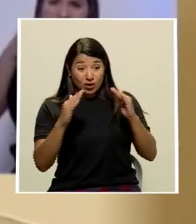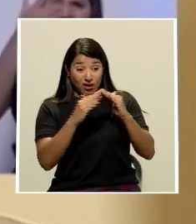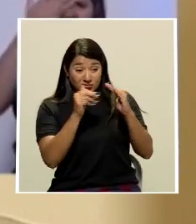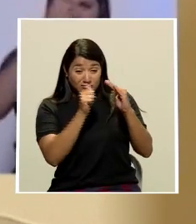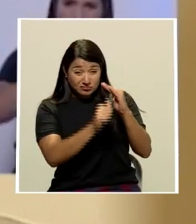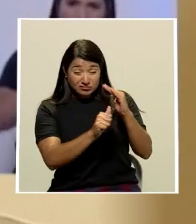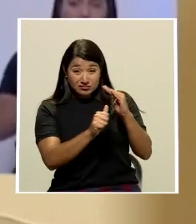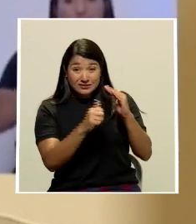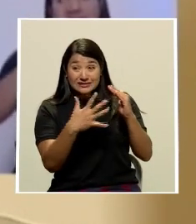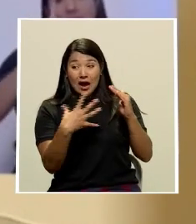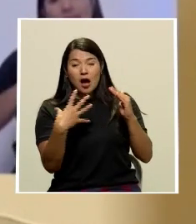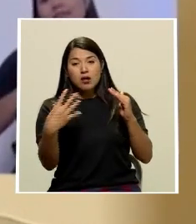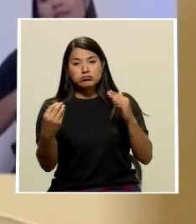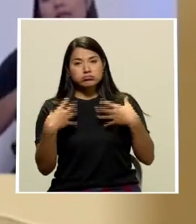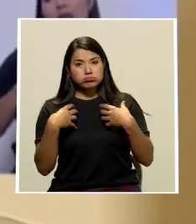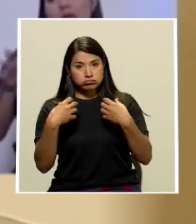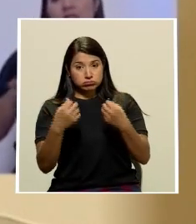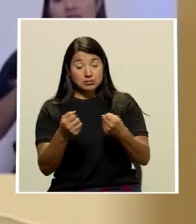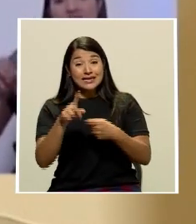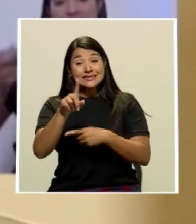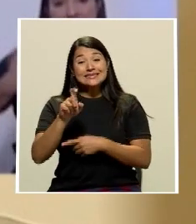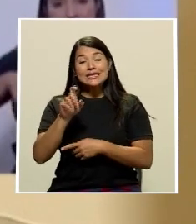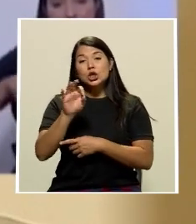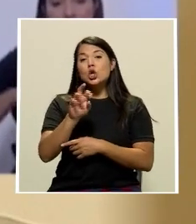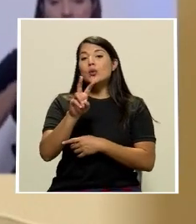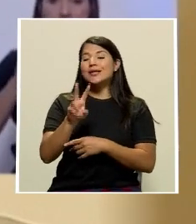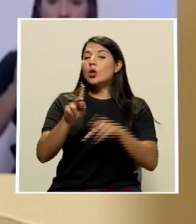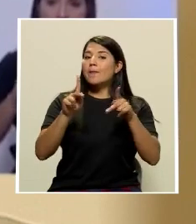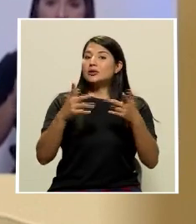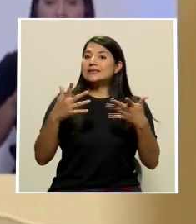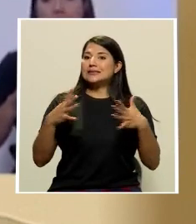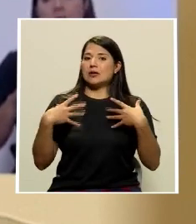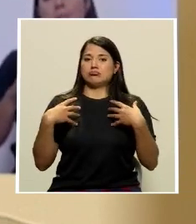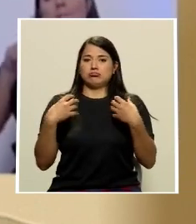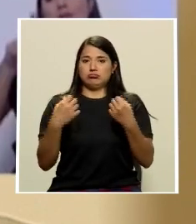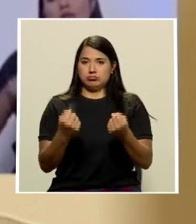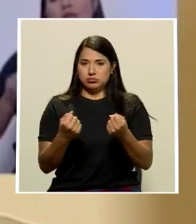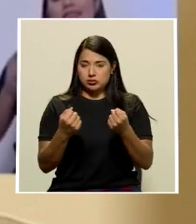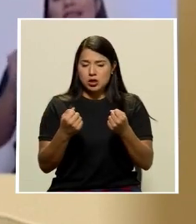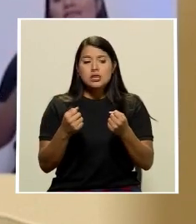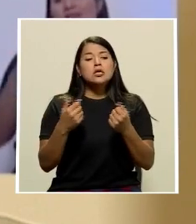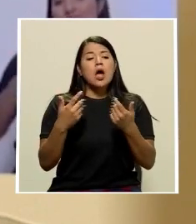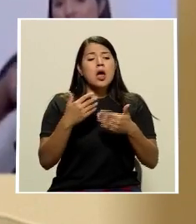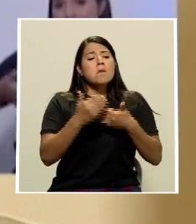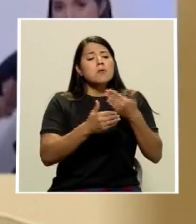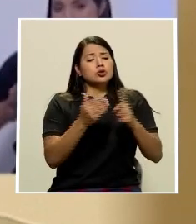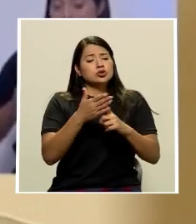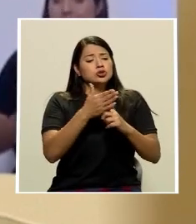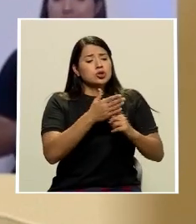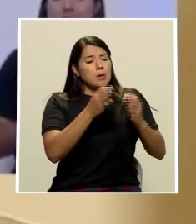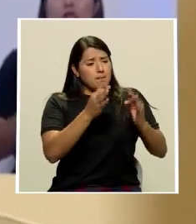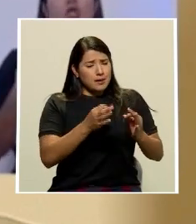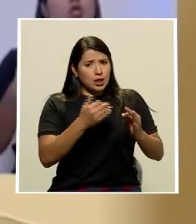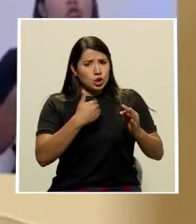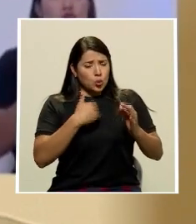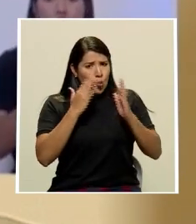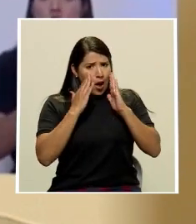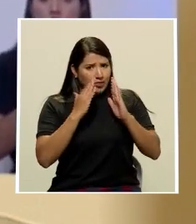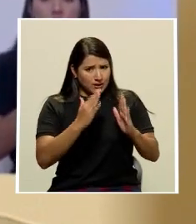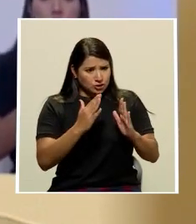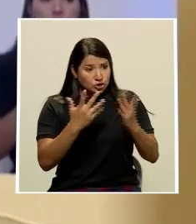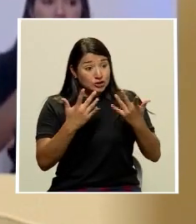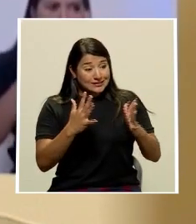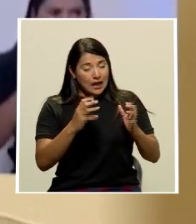192 personas que han logrado de manera efectiva hacer su aislamiento, recibir su alta médica y